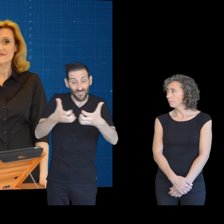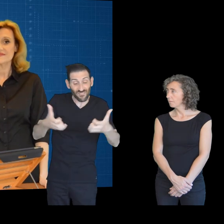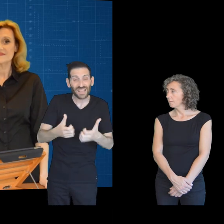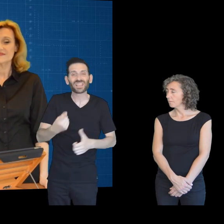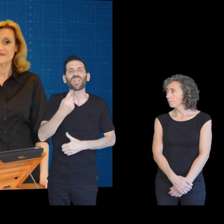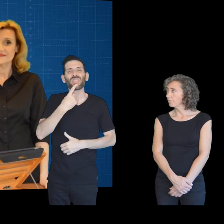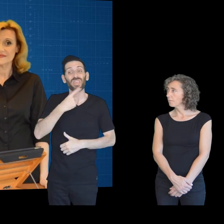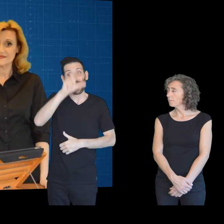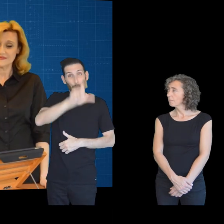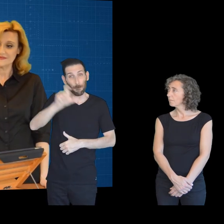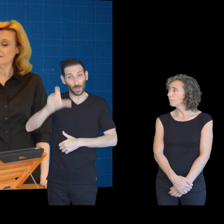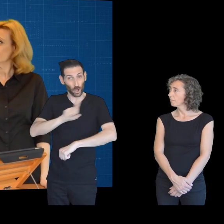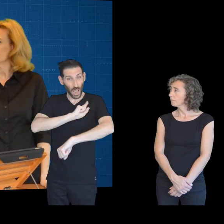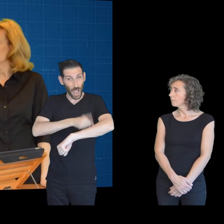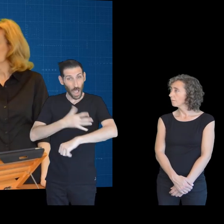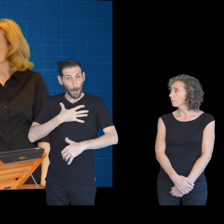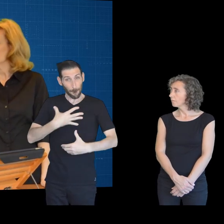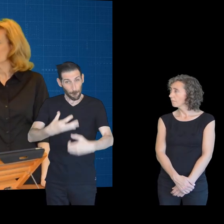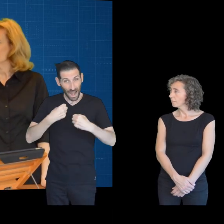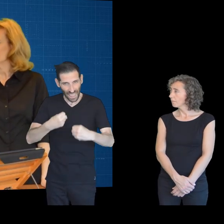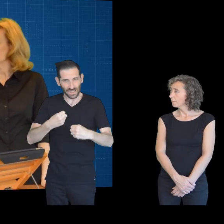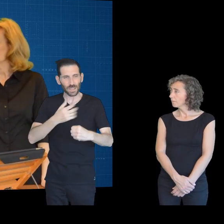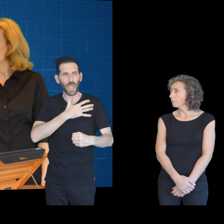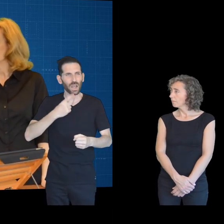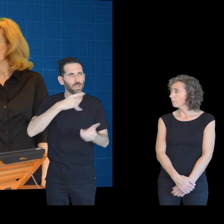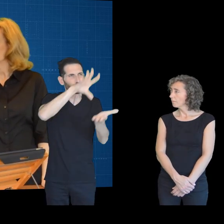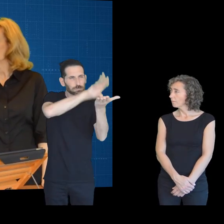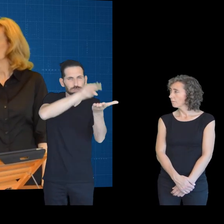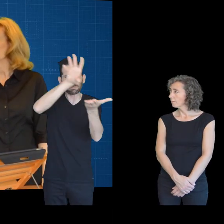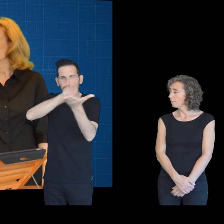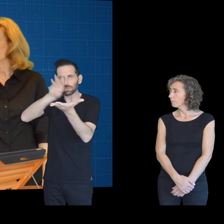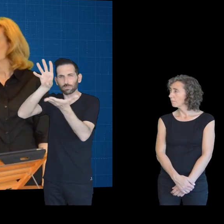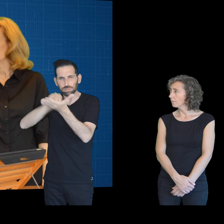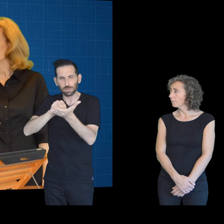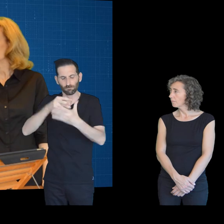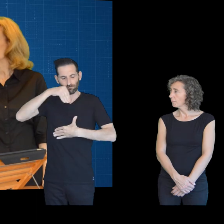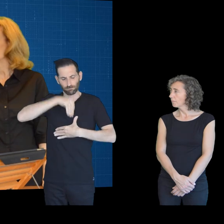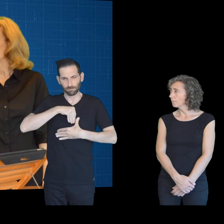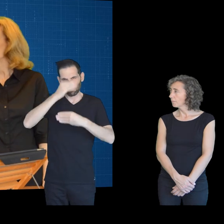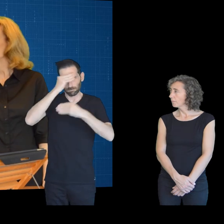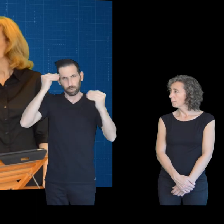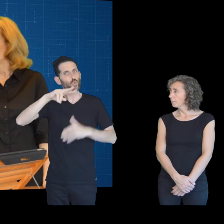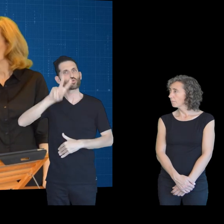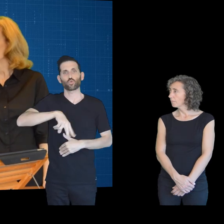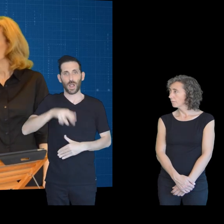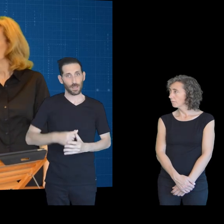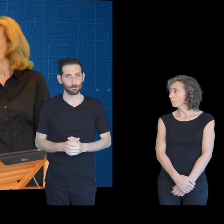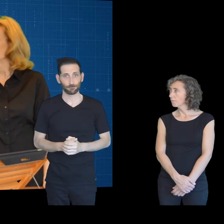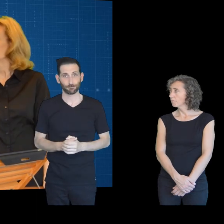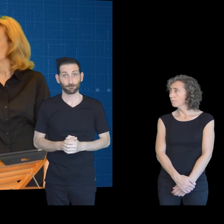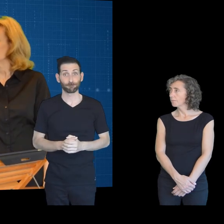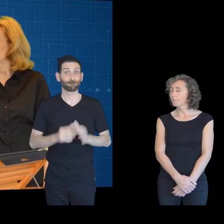coñece unha cousa que non morre nunca: a memoria dunha morte